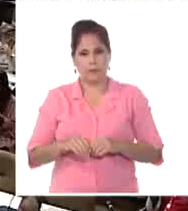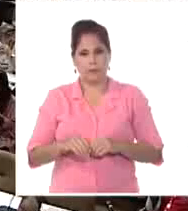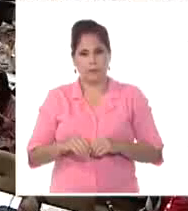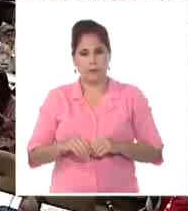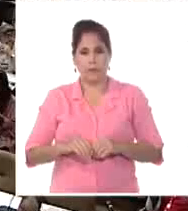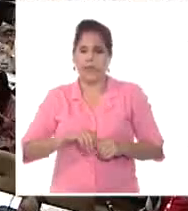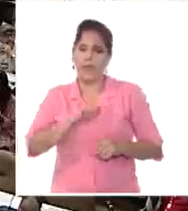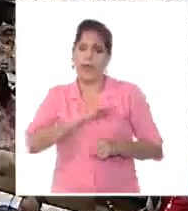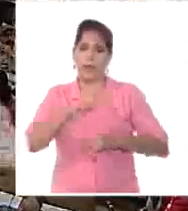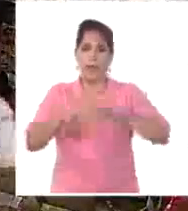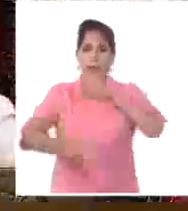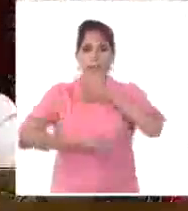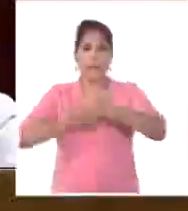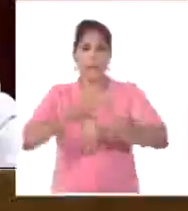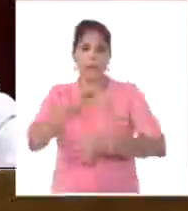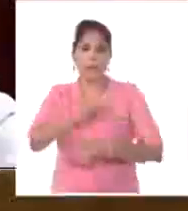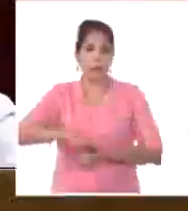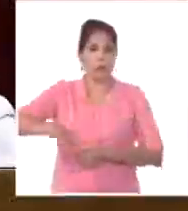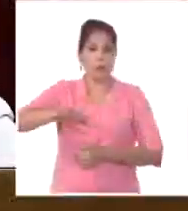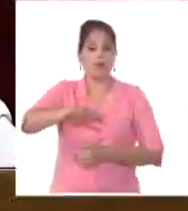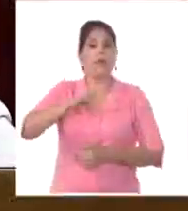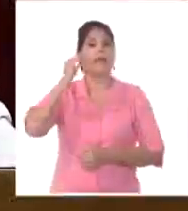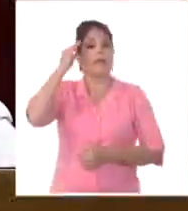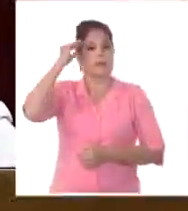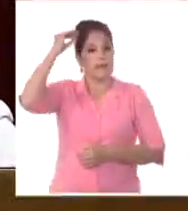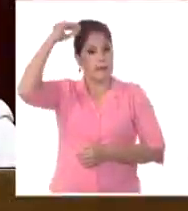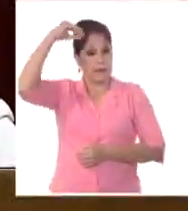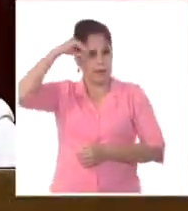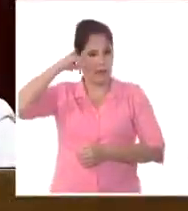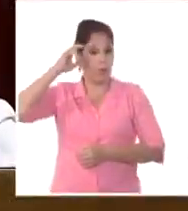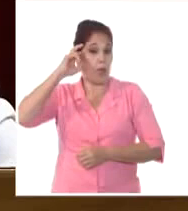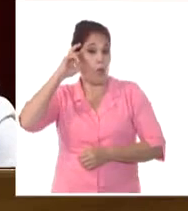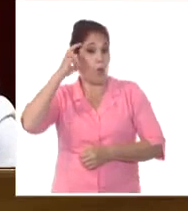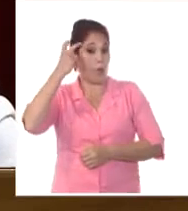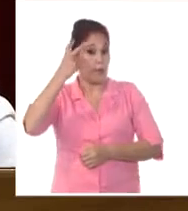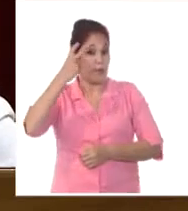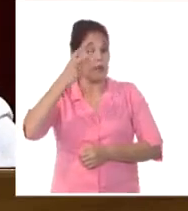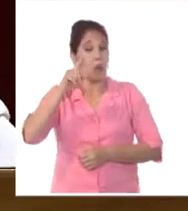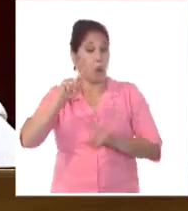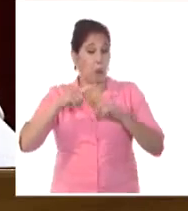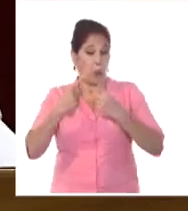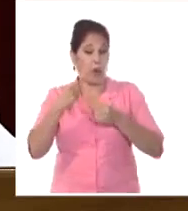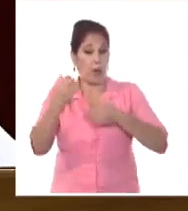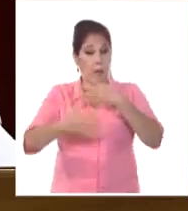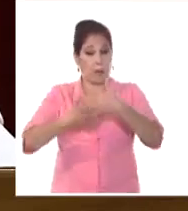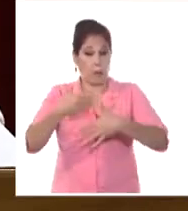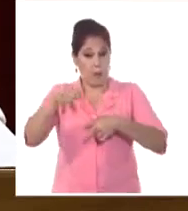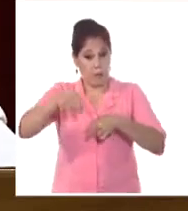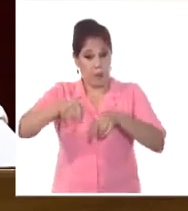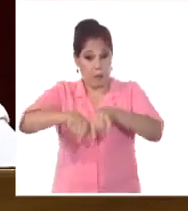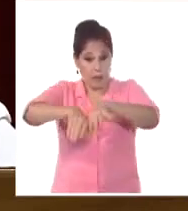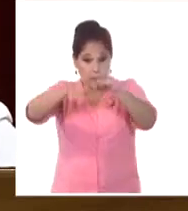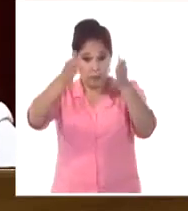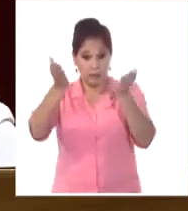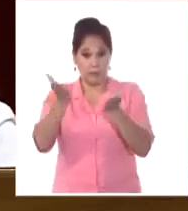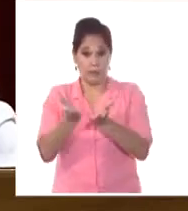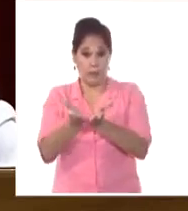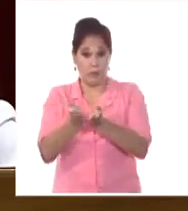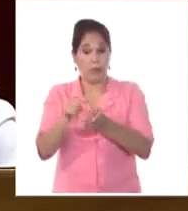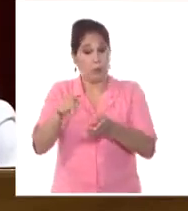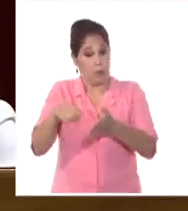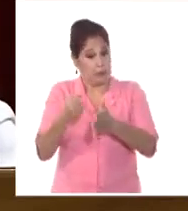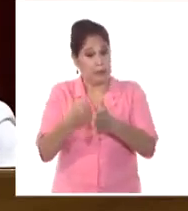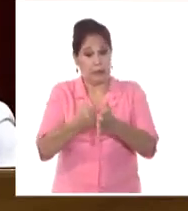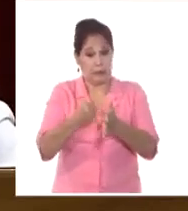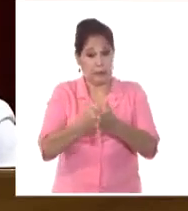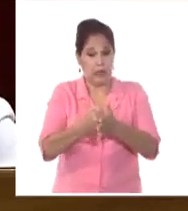Queremos expresarles el convencimiento que tenemos en que los grandes problemas que hoy enfrenta la humanidad y los que encarará en